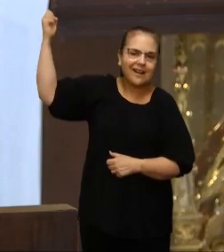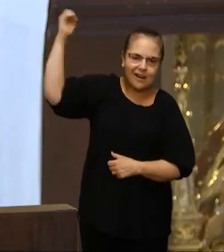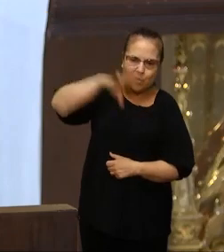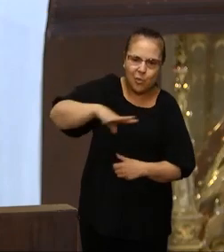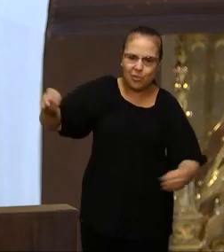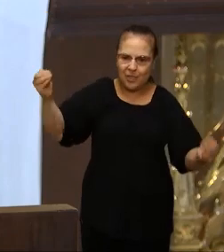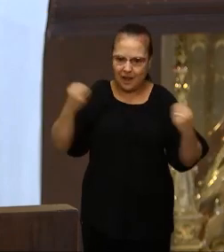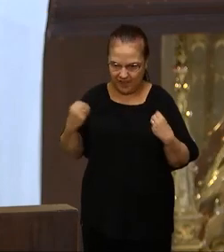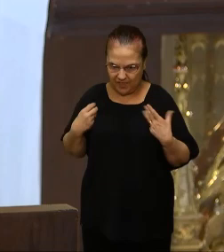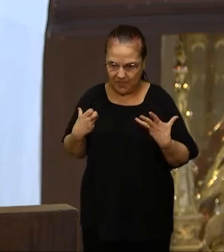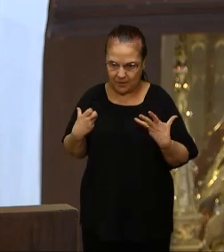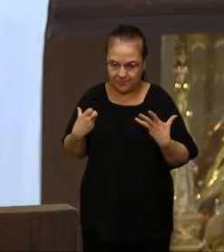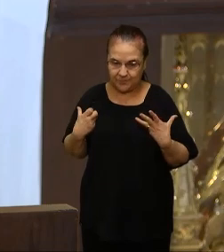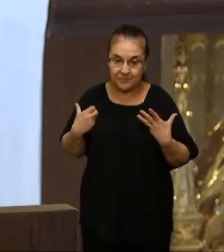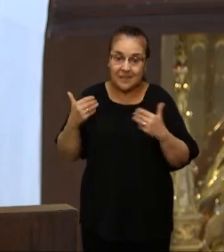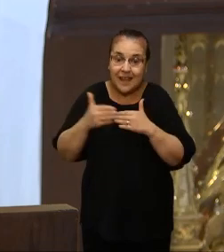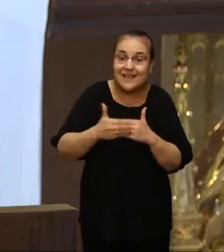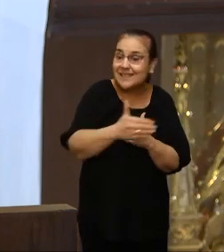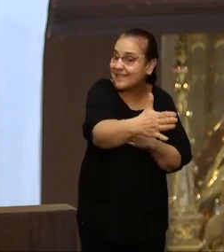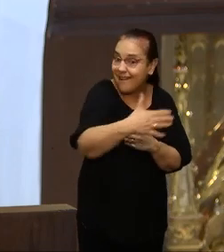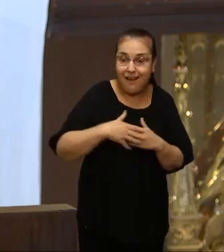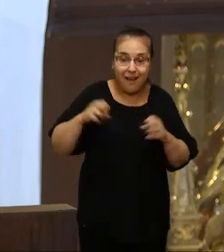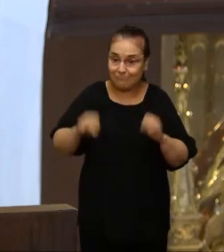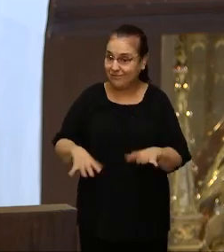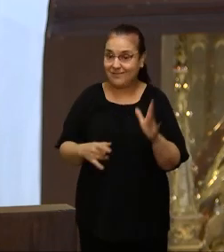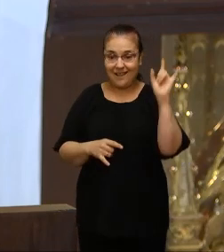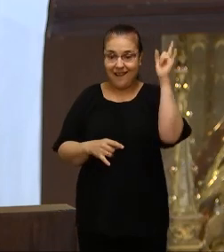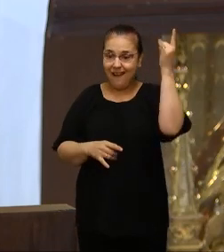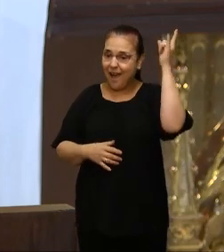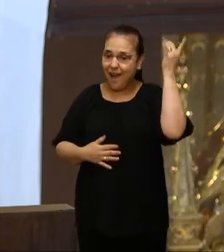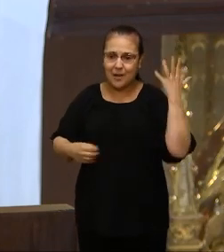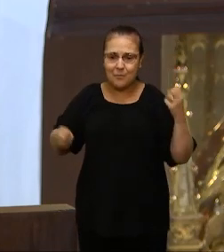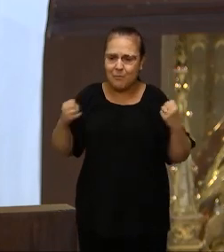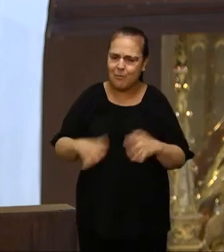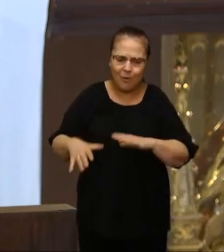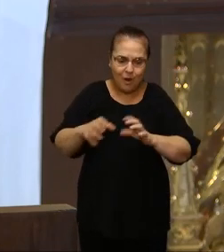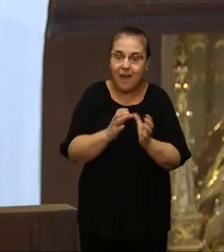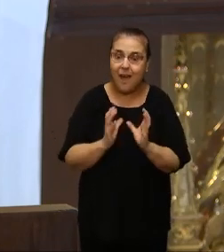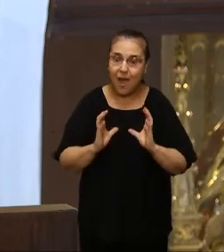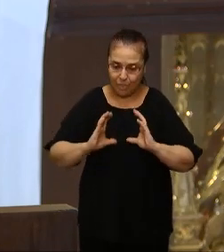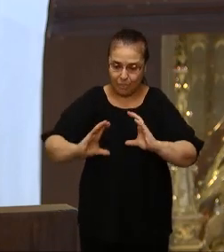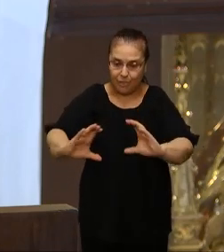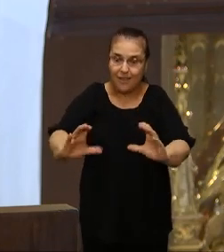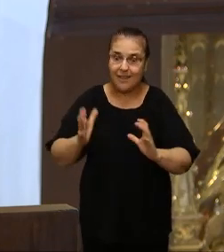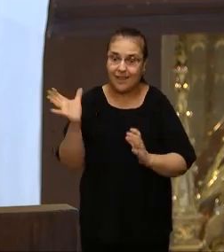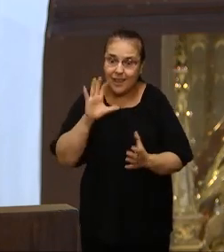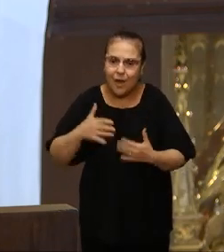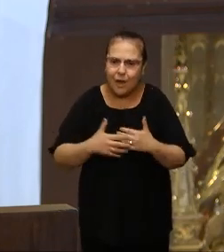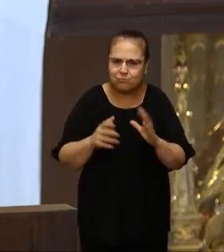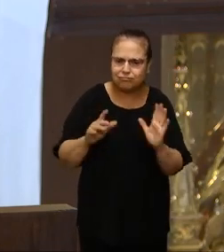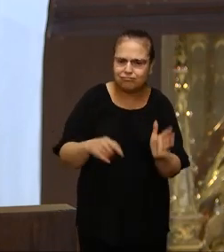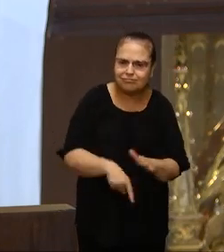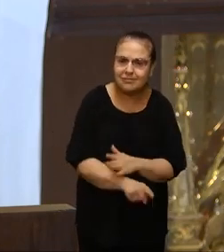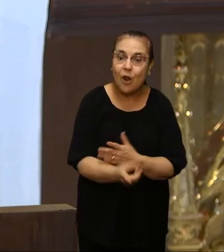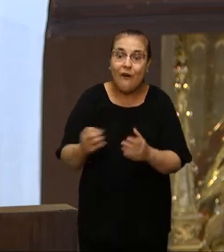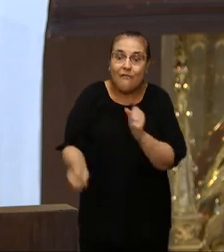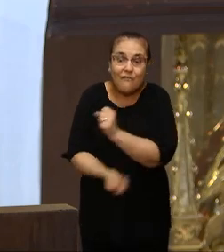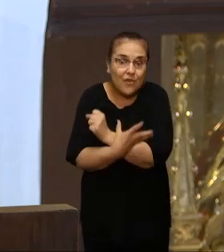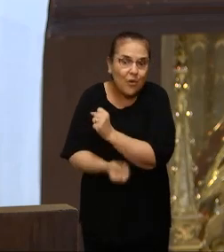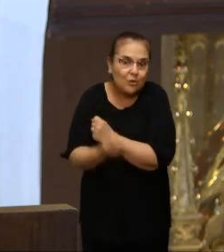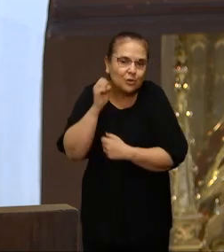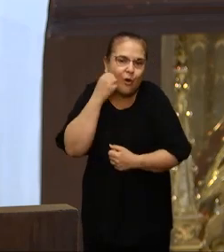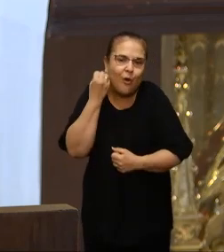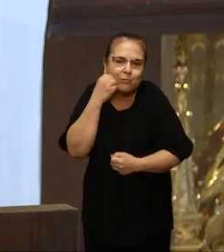El que te sigue, Señor, tendrá la luz de la vida. Será como un árbol plantado al borde de la acequia, da fruto en su sazón y no